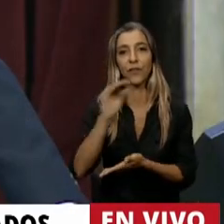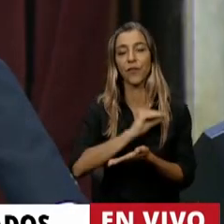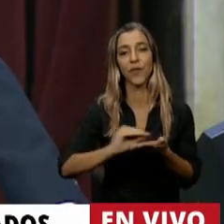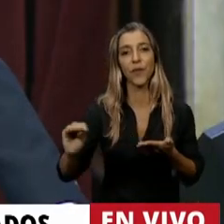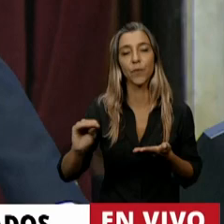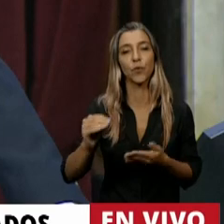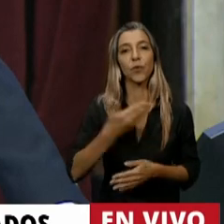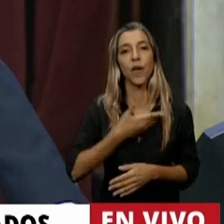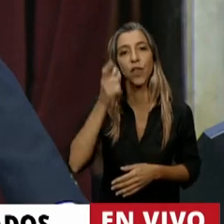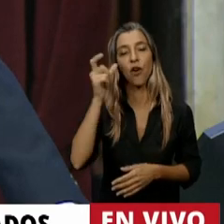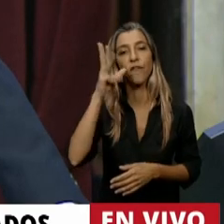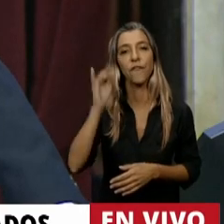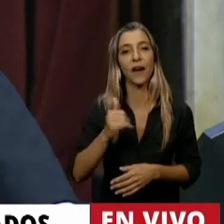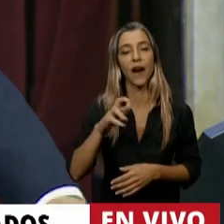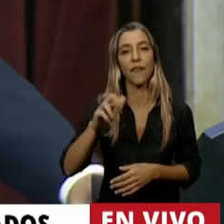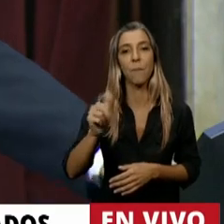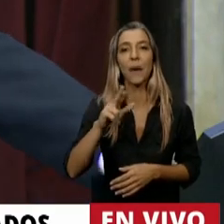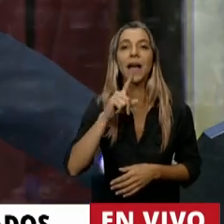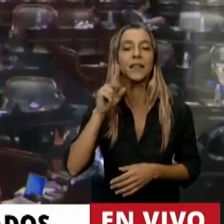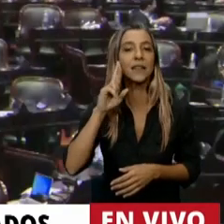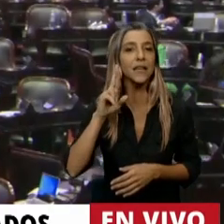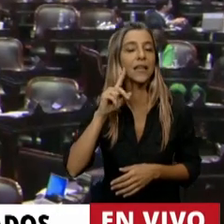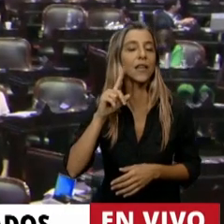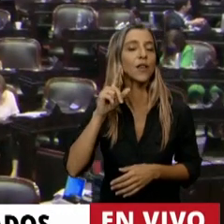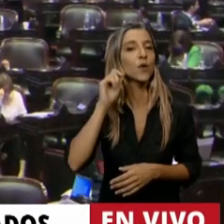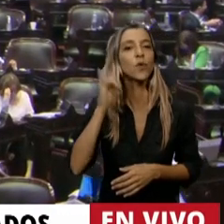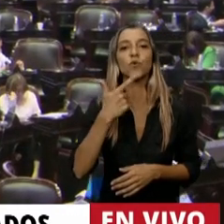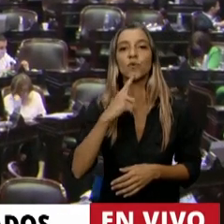Diputado Fernández Patri Gustavo.